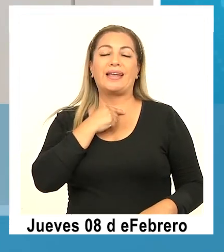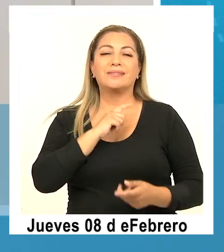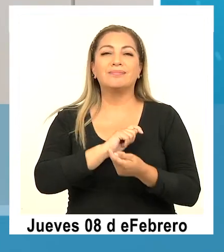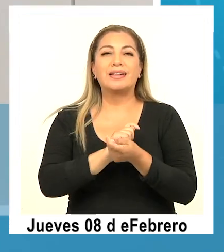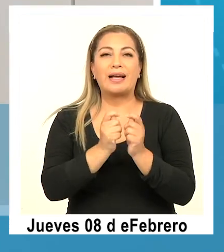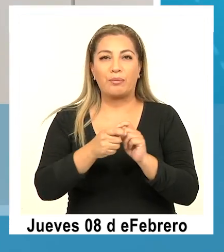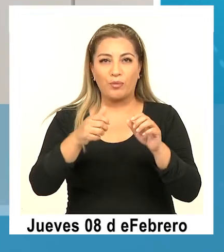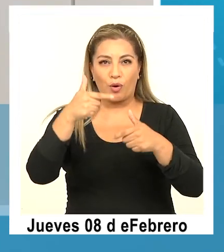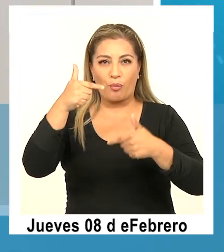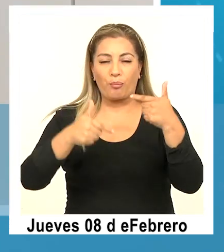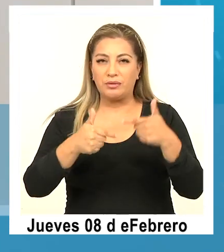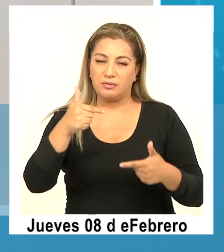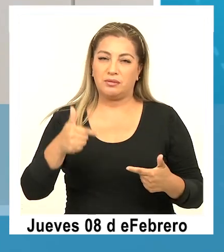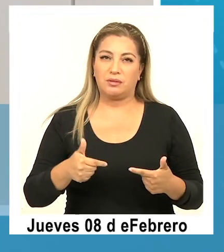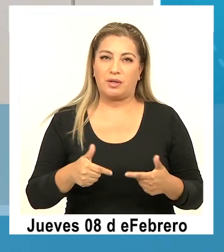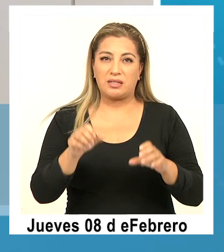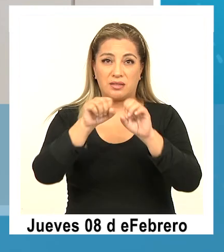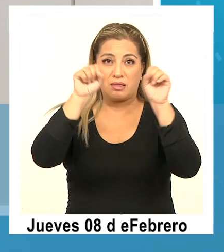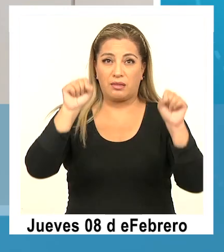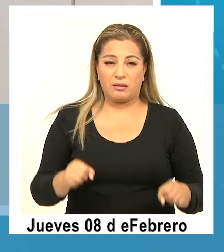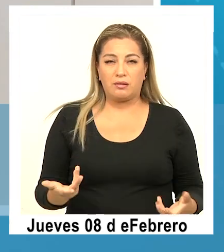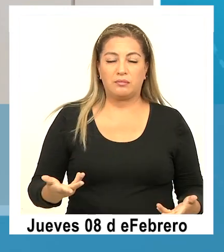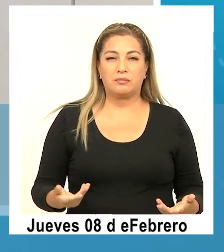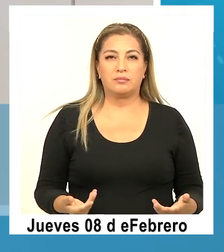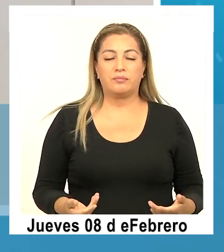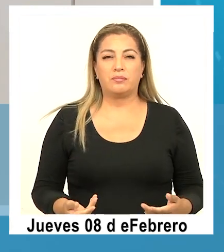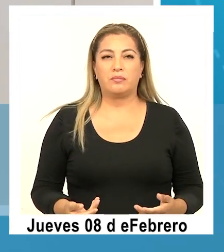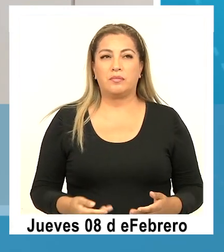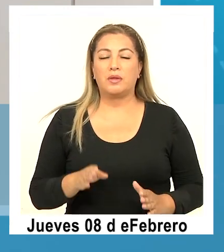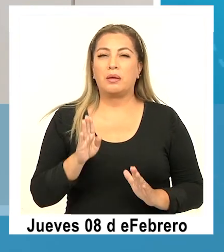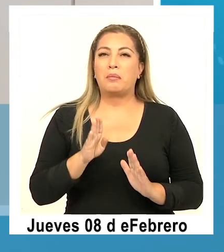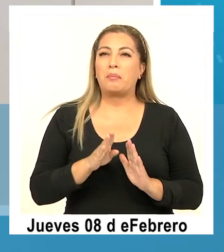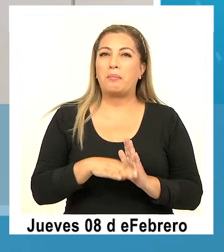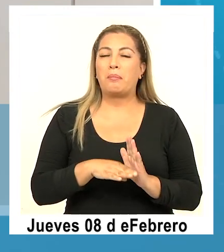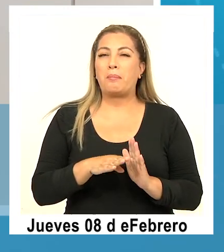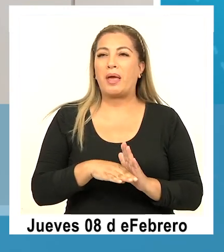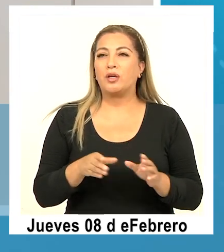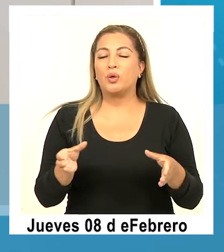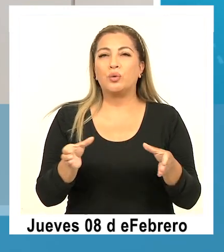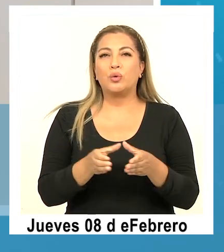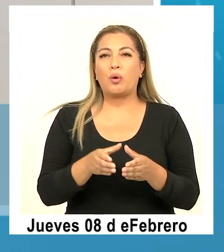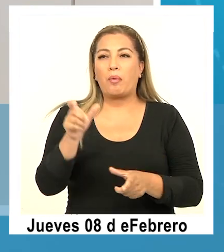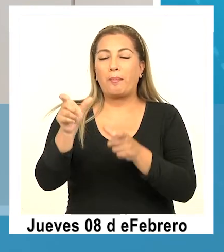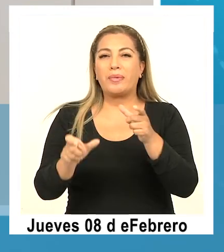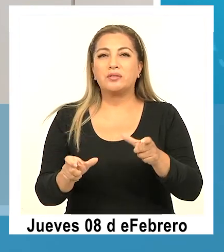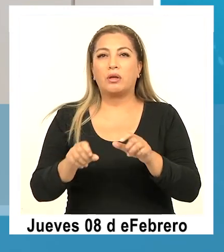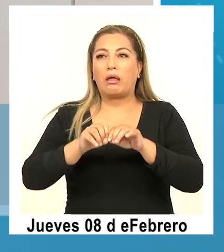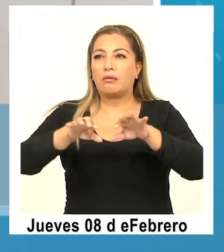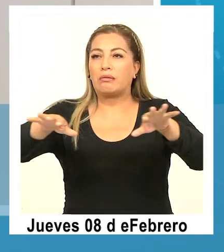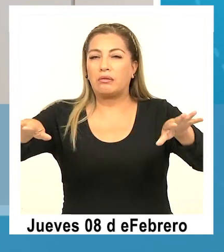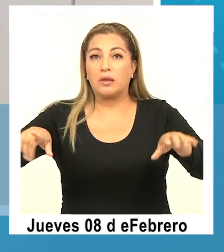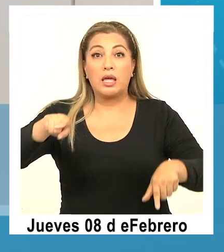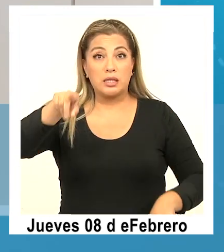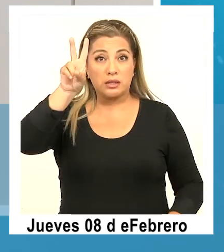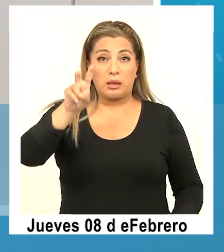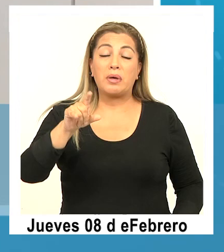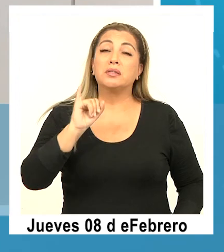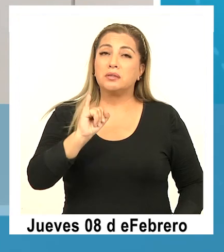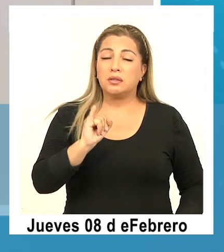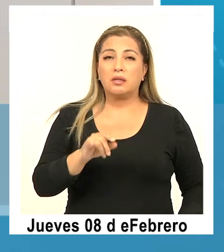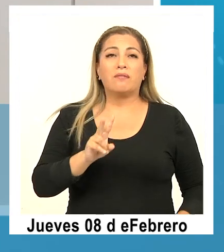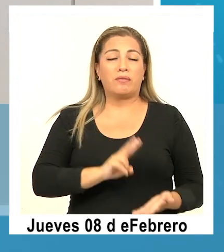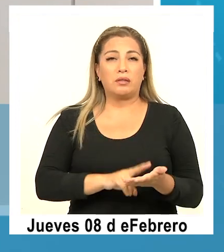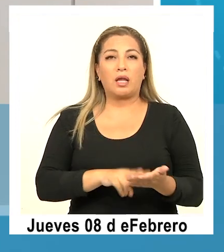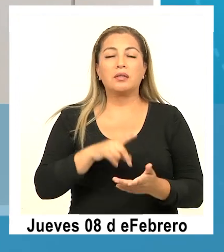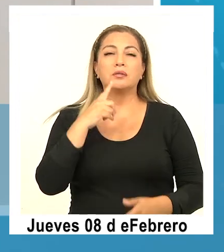político, de buscar cómo tener menos dispersión de fuerzas políticas. Yo creo que eso sí, es importante, que